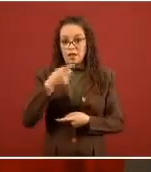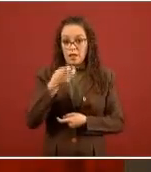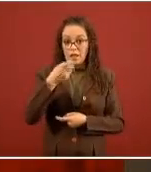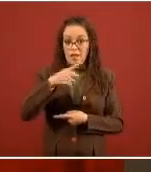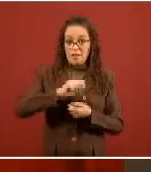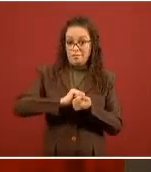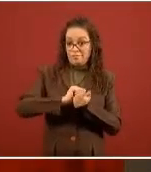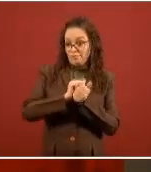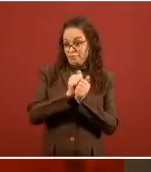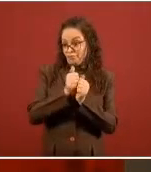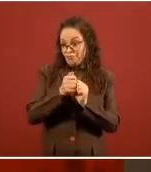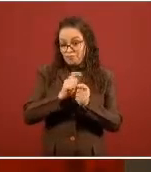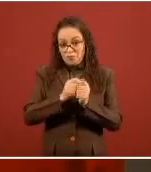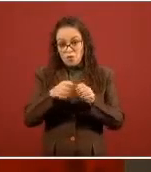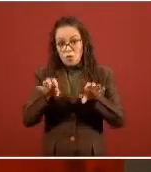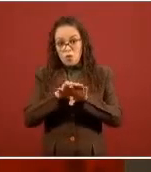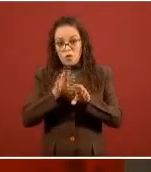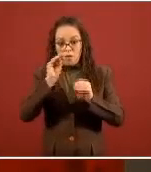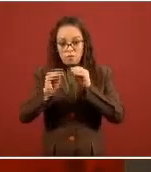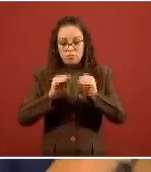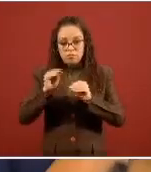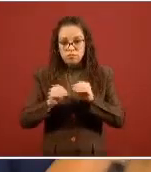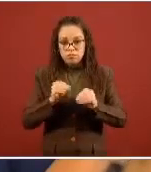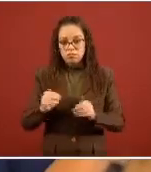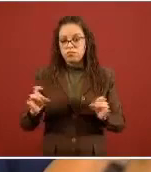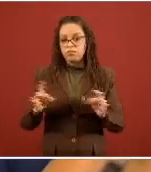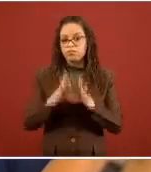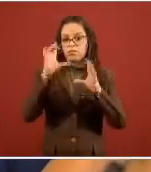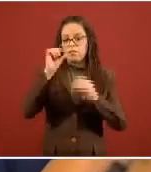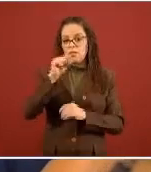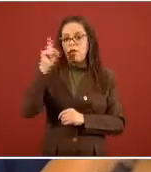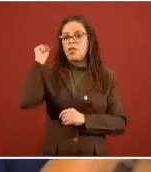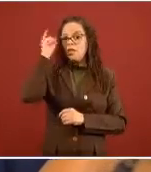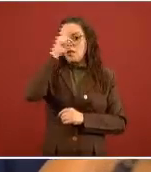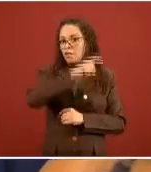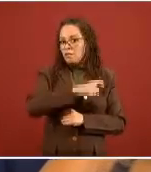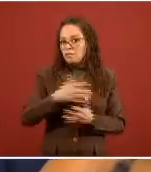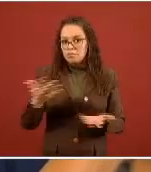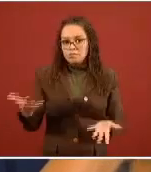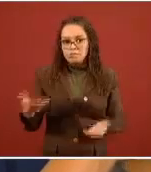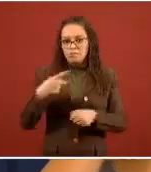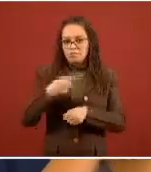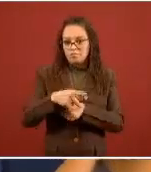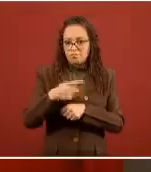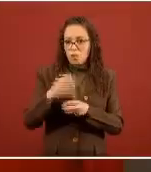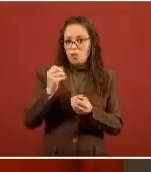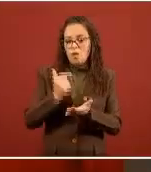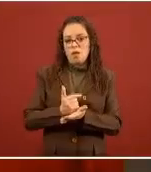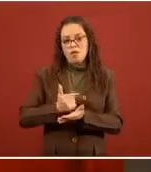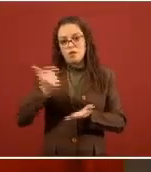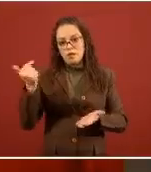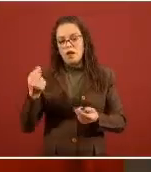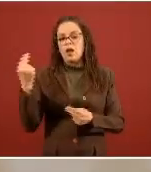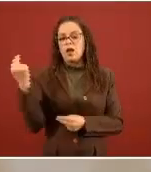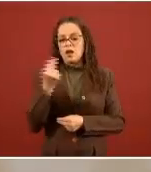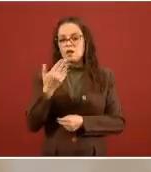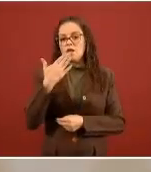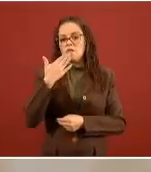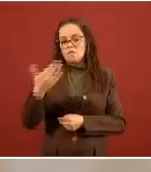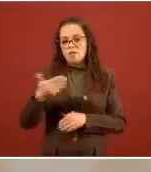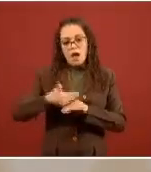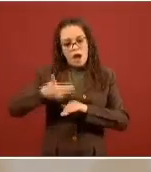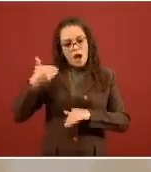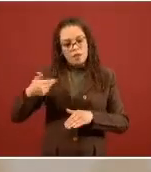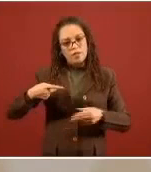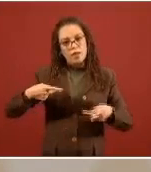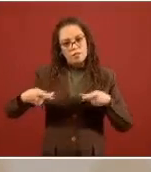esos derechos a situaciones complejas, situaciones críticas, requiere, como usted bien lo indica, preparación previa. En